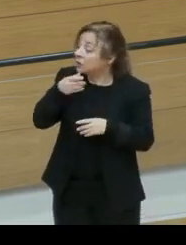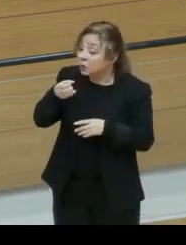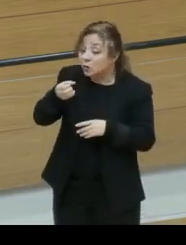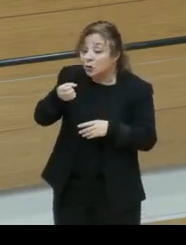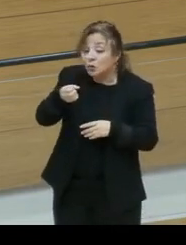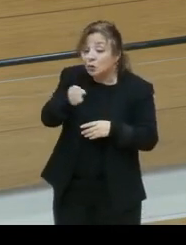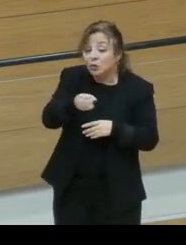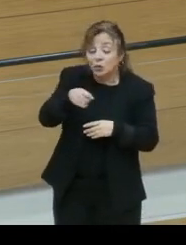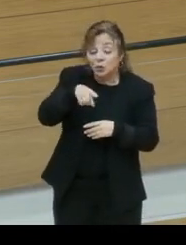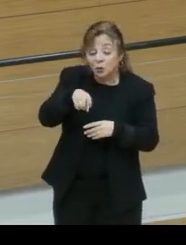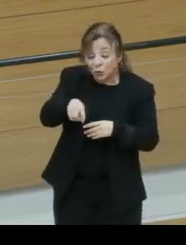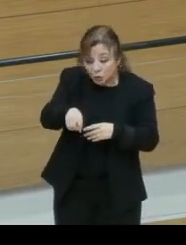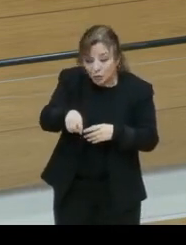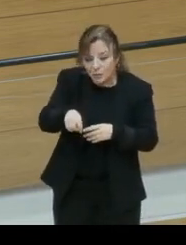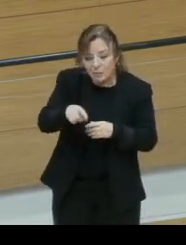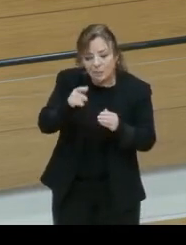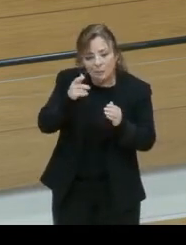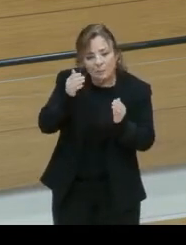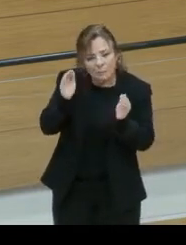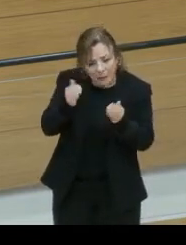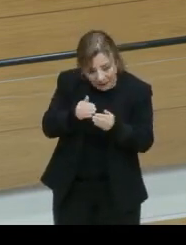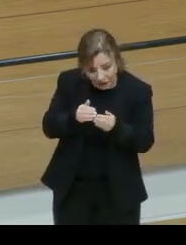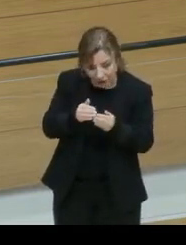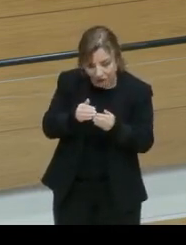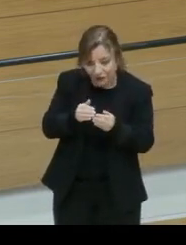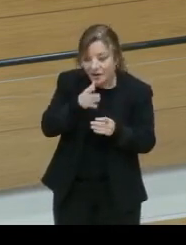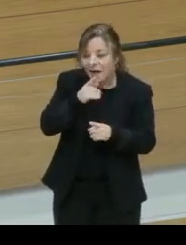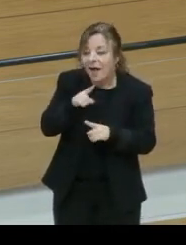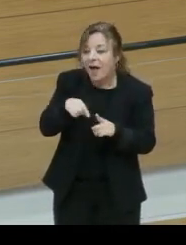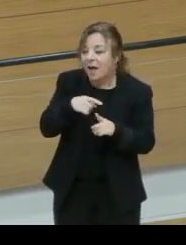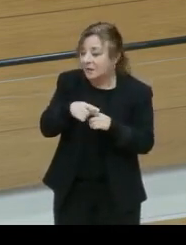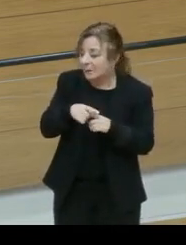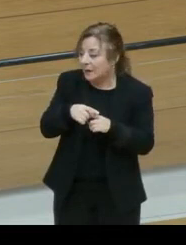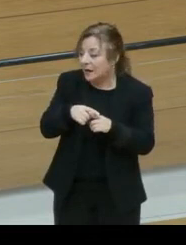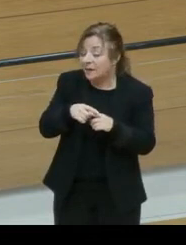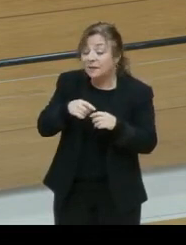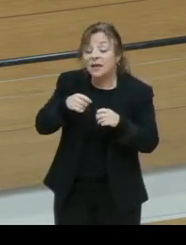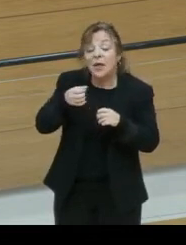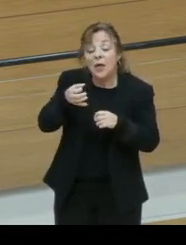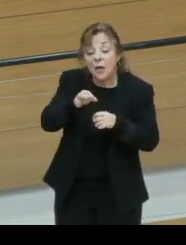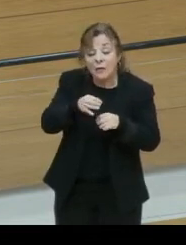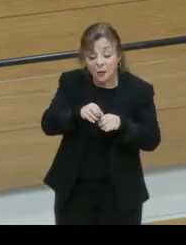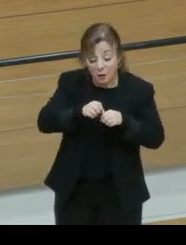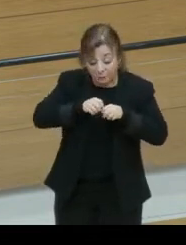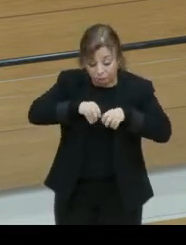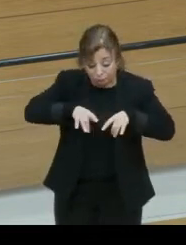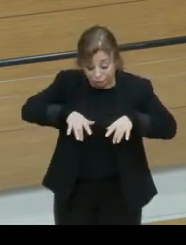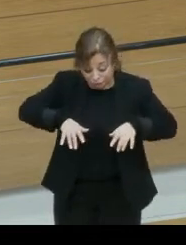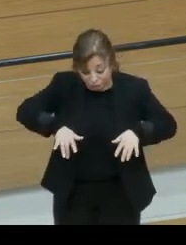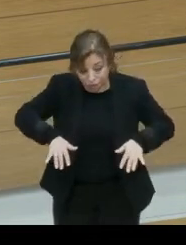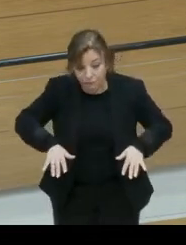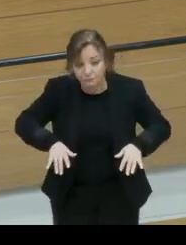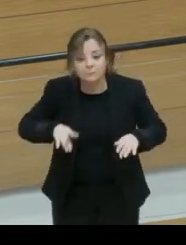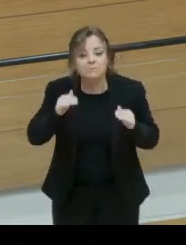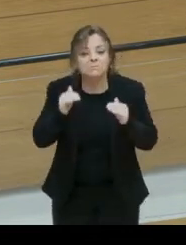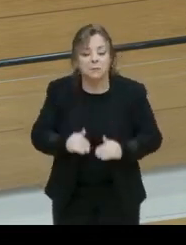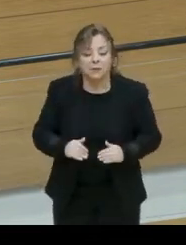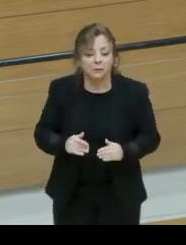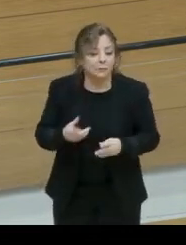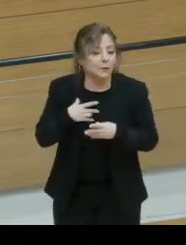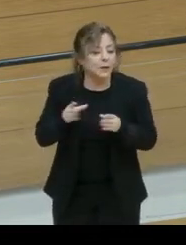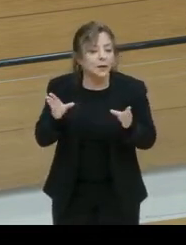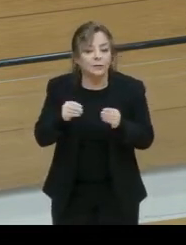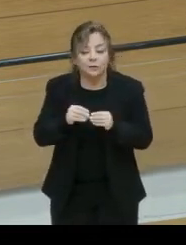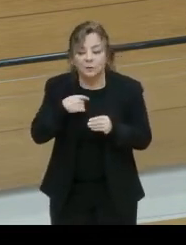de los ratones sean más pequeños y además que la migración celular se reduzca. En resumen, estamos